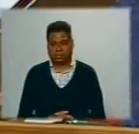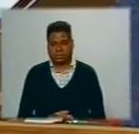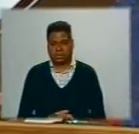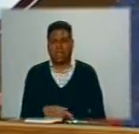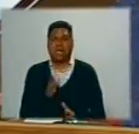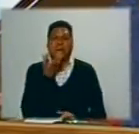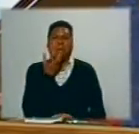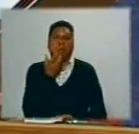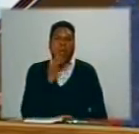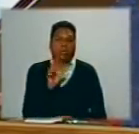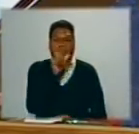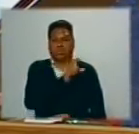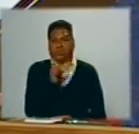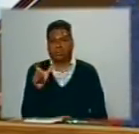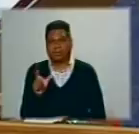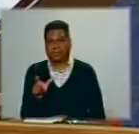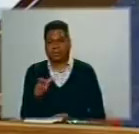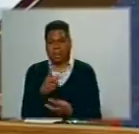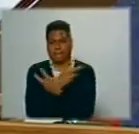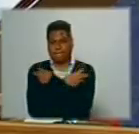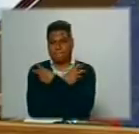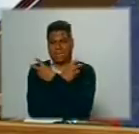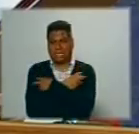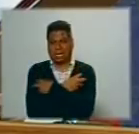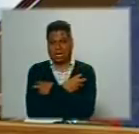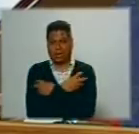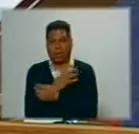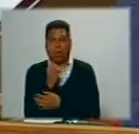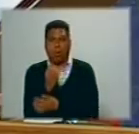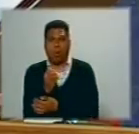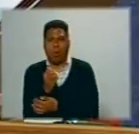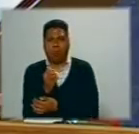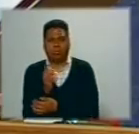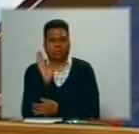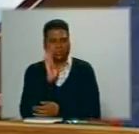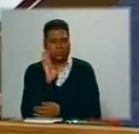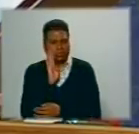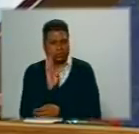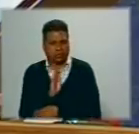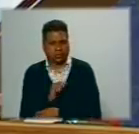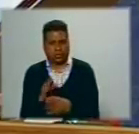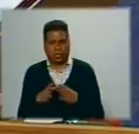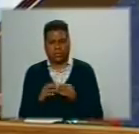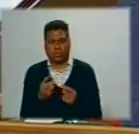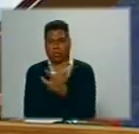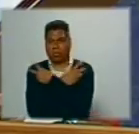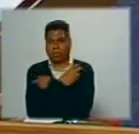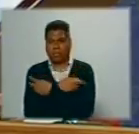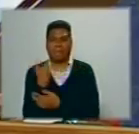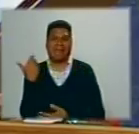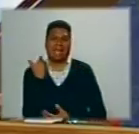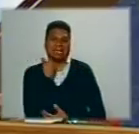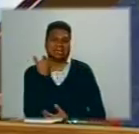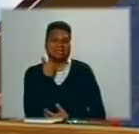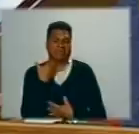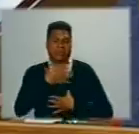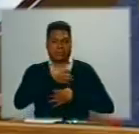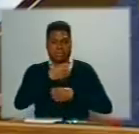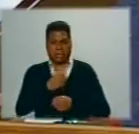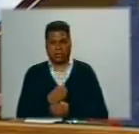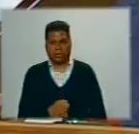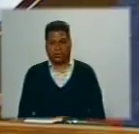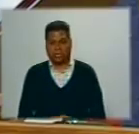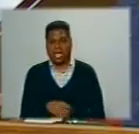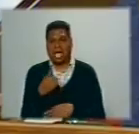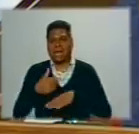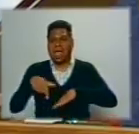toxicidad o capacidad de contaminación del ambiente de un producto considerado como nocivo y dañino para la salud, la autoridad competente